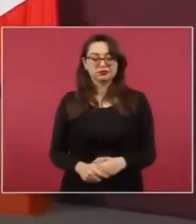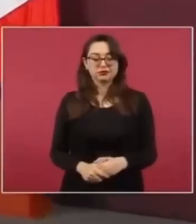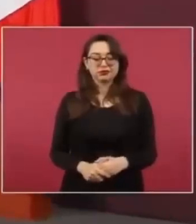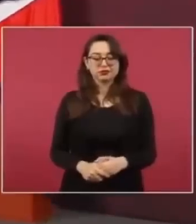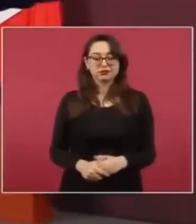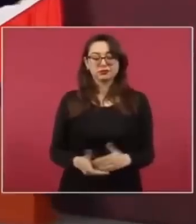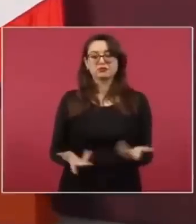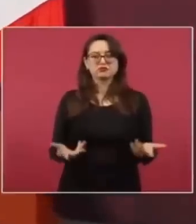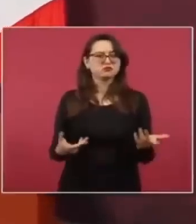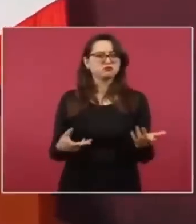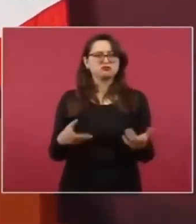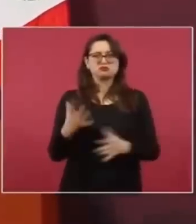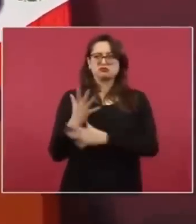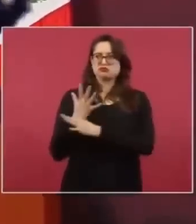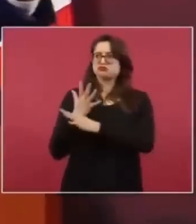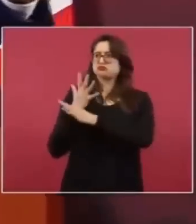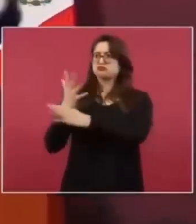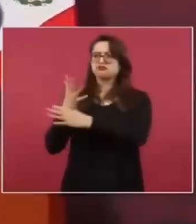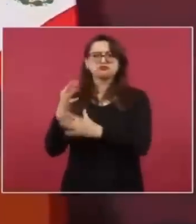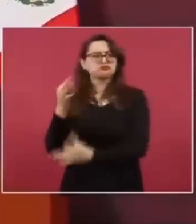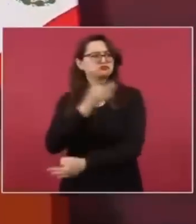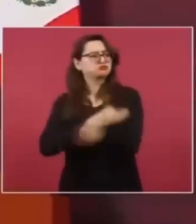de que todo está